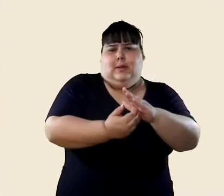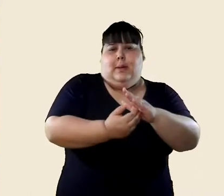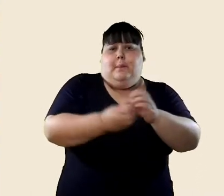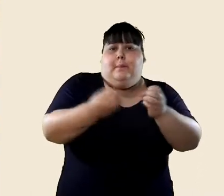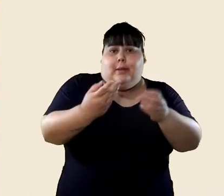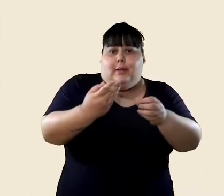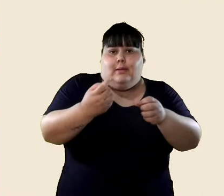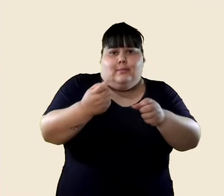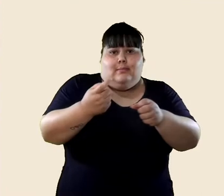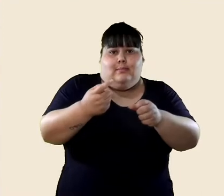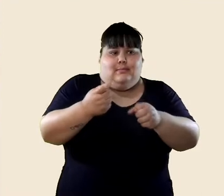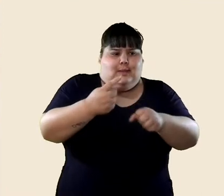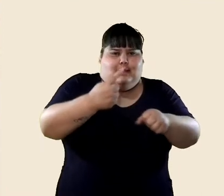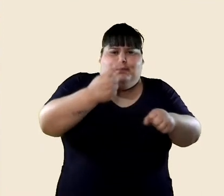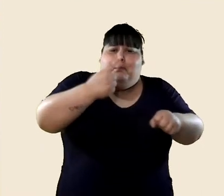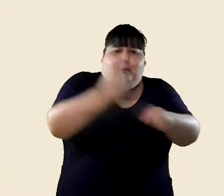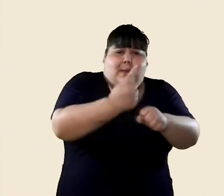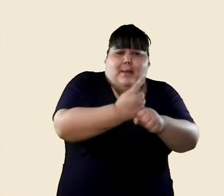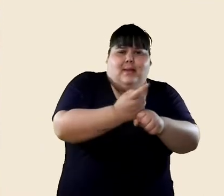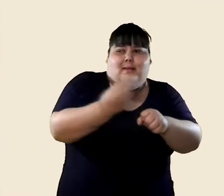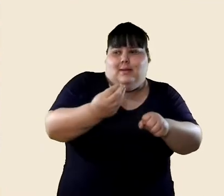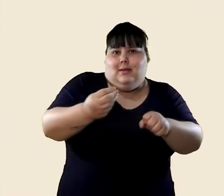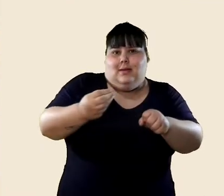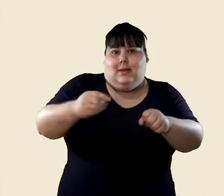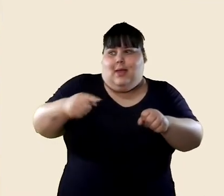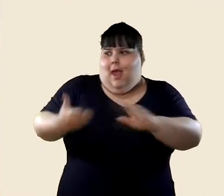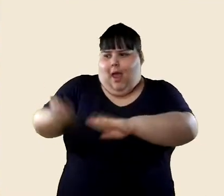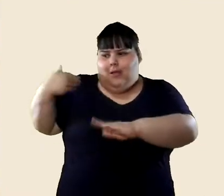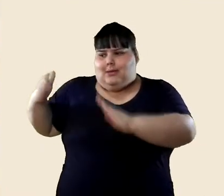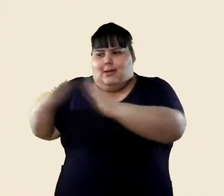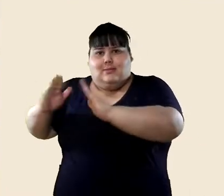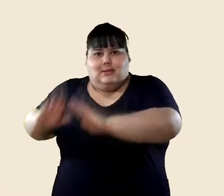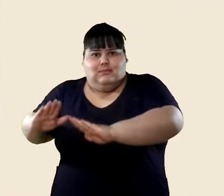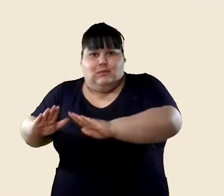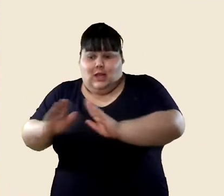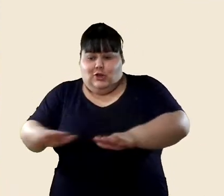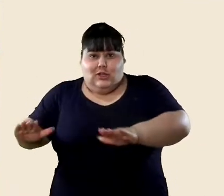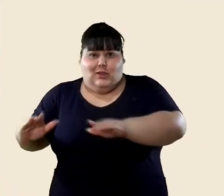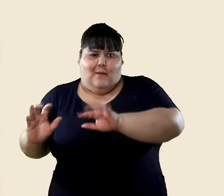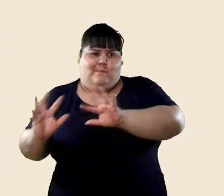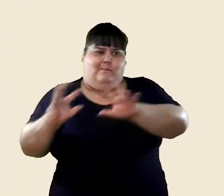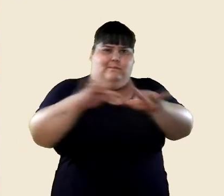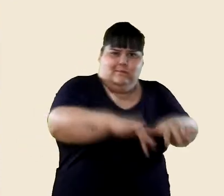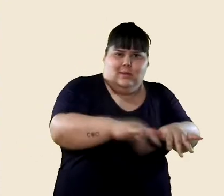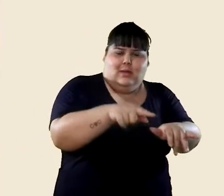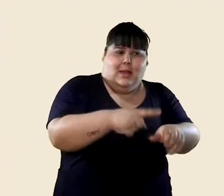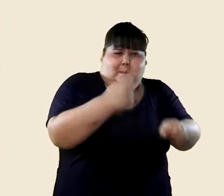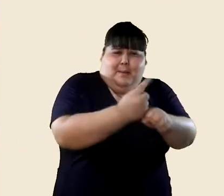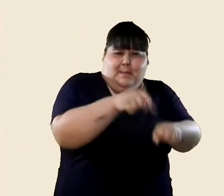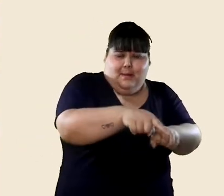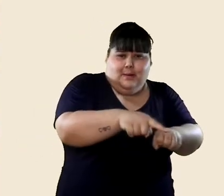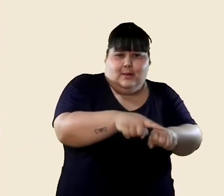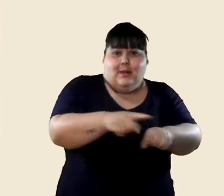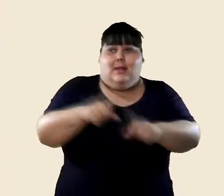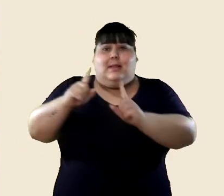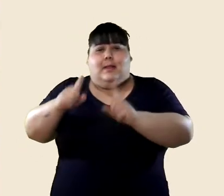primera a la que se dirige todo lo que estuvo contenido ahí en lo familiar. La familia al mismo